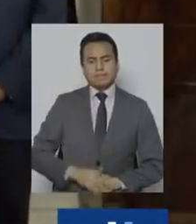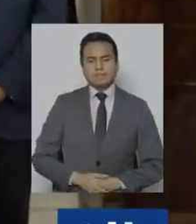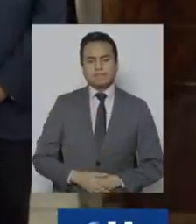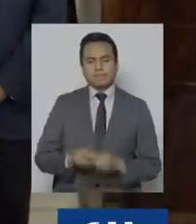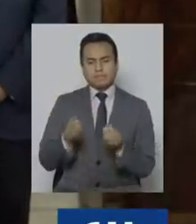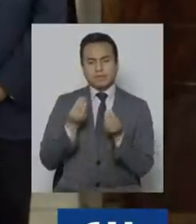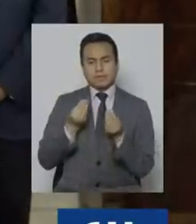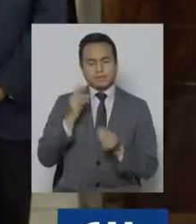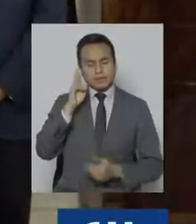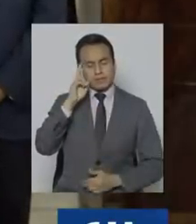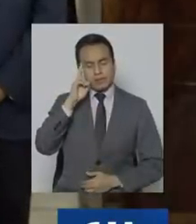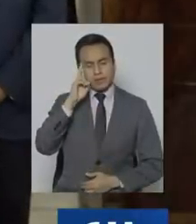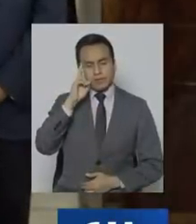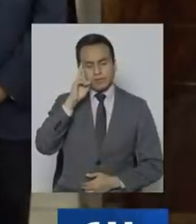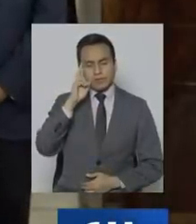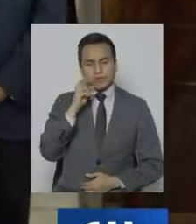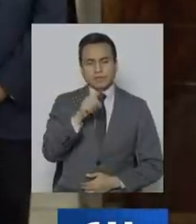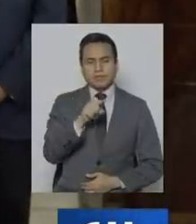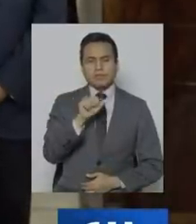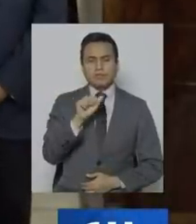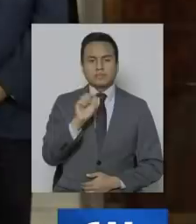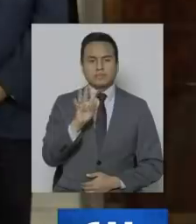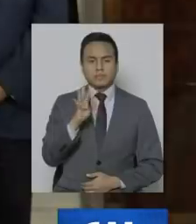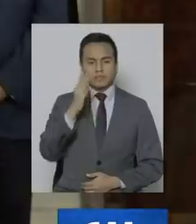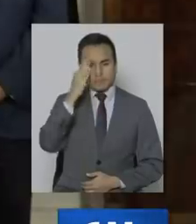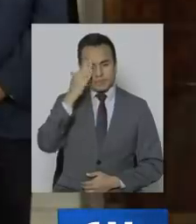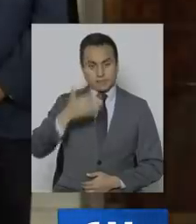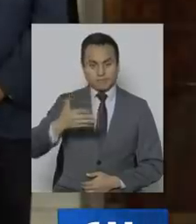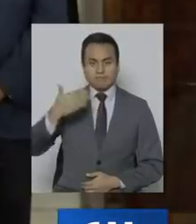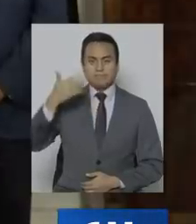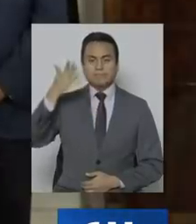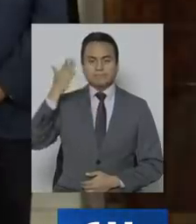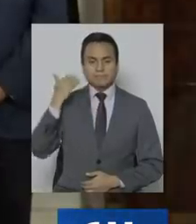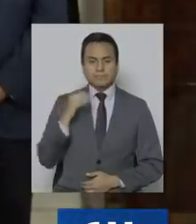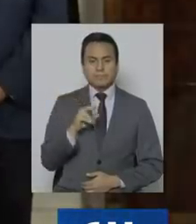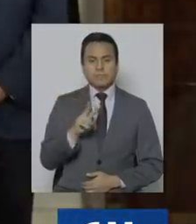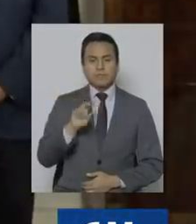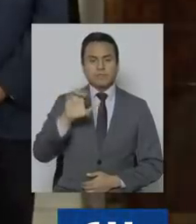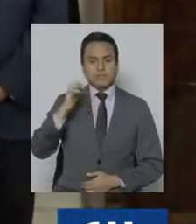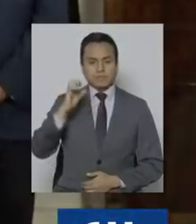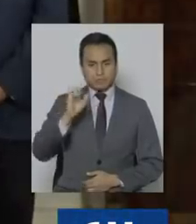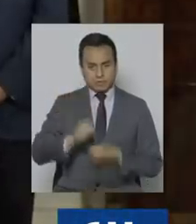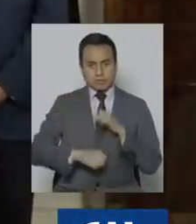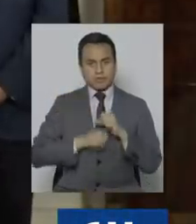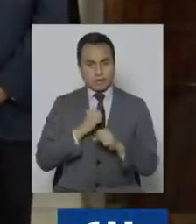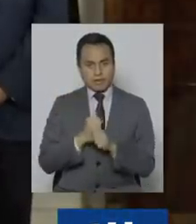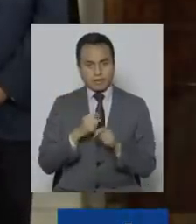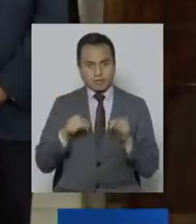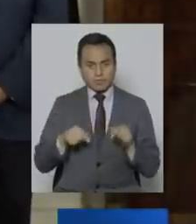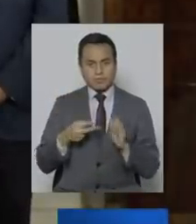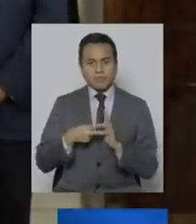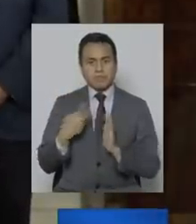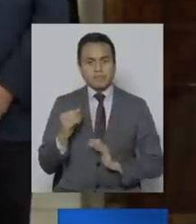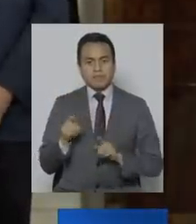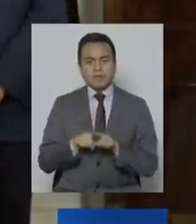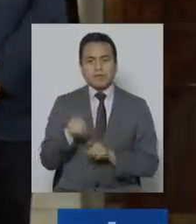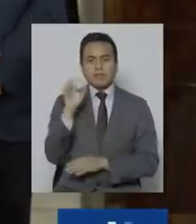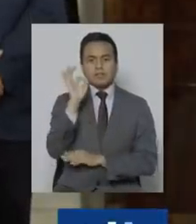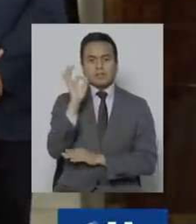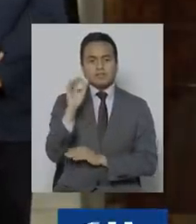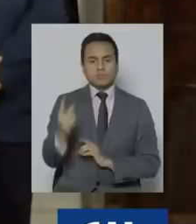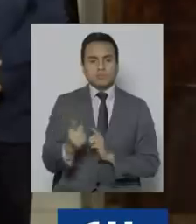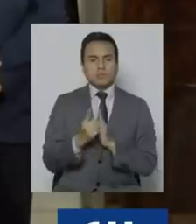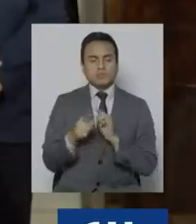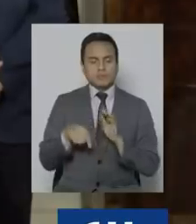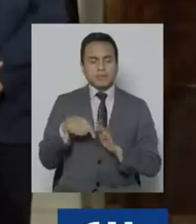bien que hace 164 días, un 2 de enero de este año, nos reunimos por